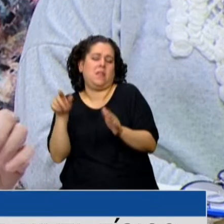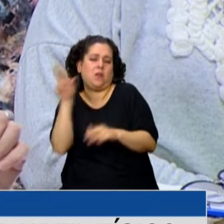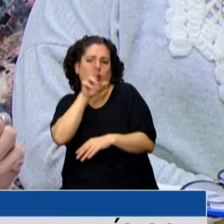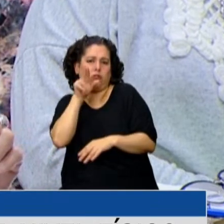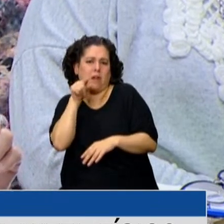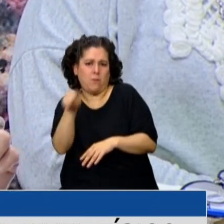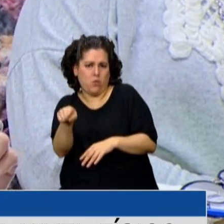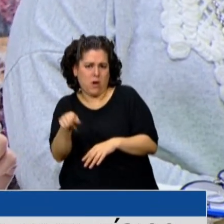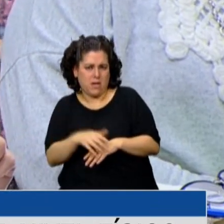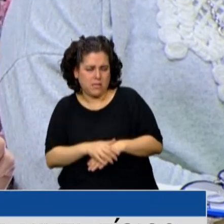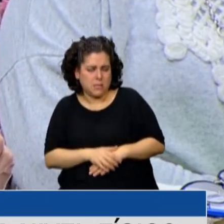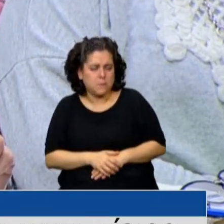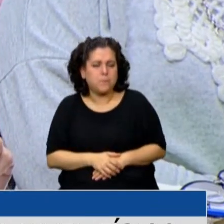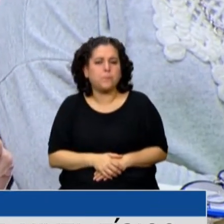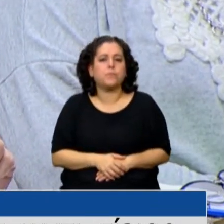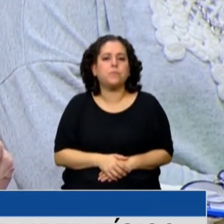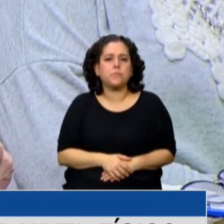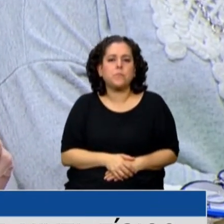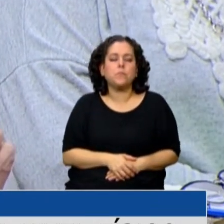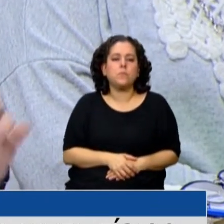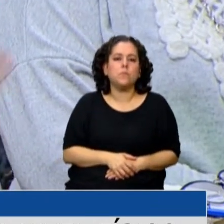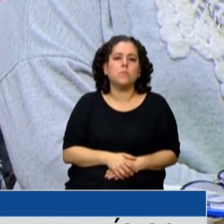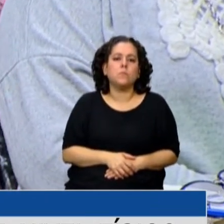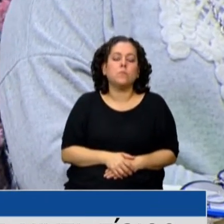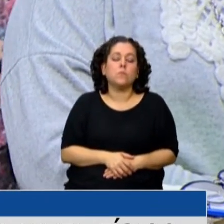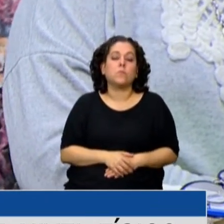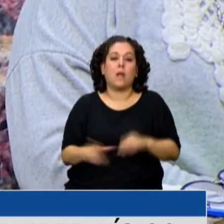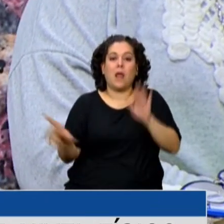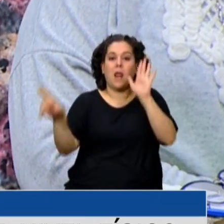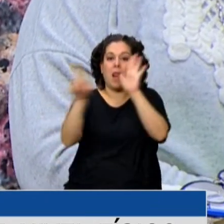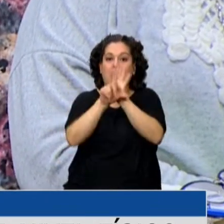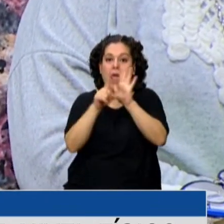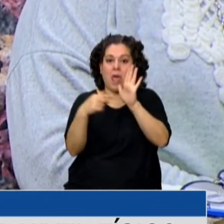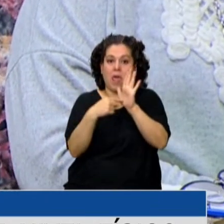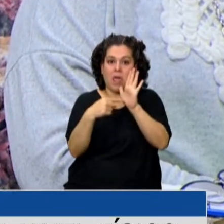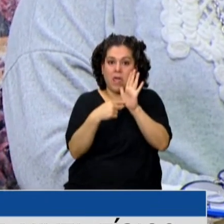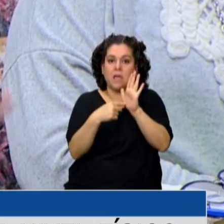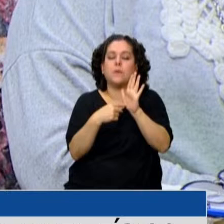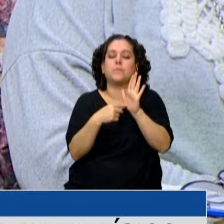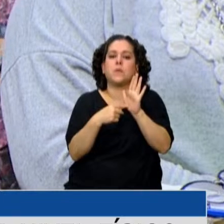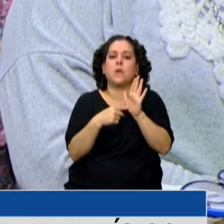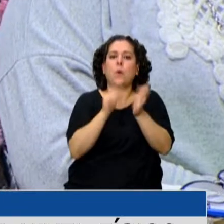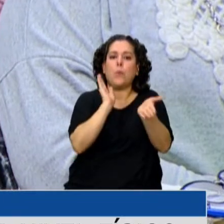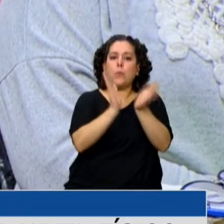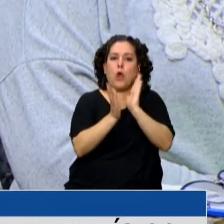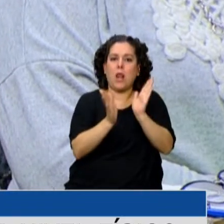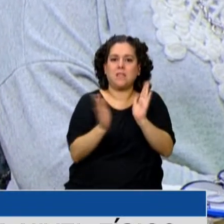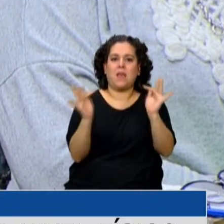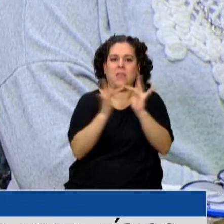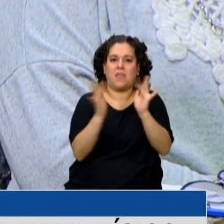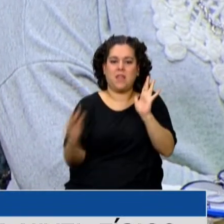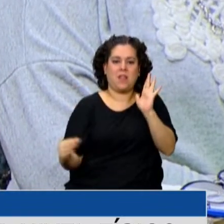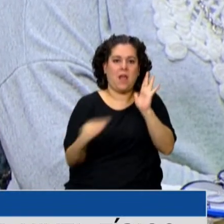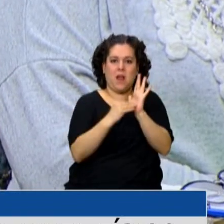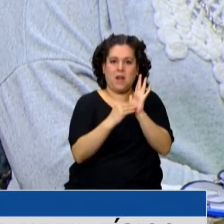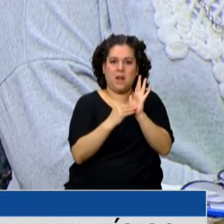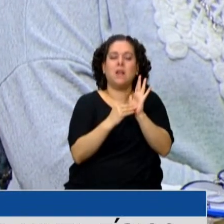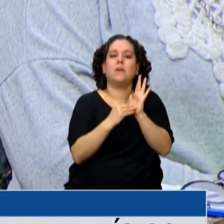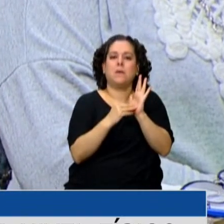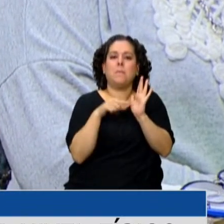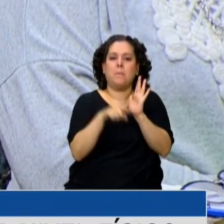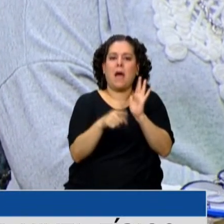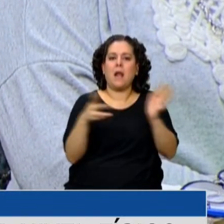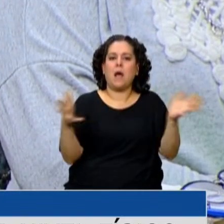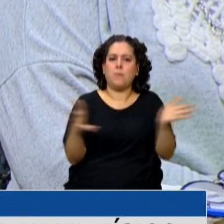las mujeres. Tiene la importancia de incorporar la violencia digital a su objeto